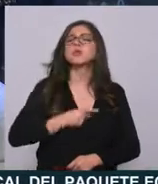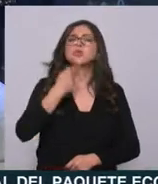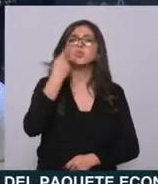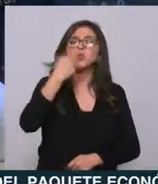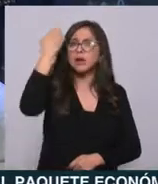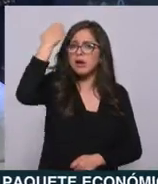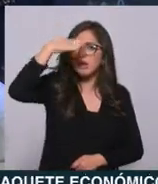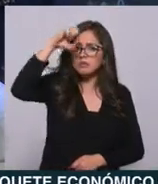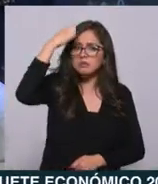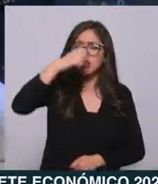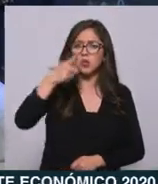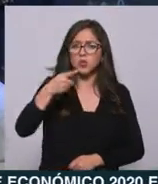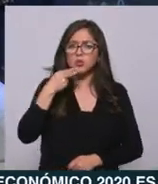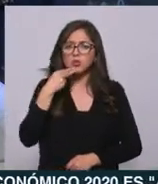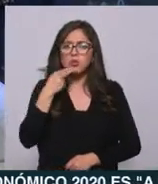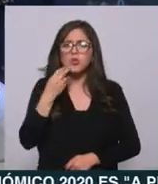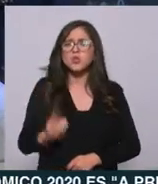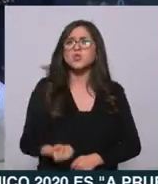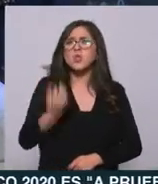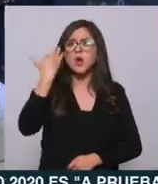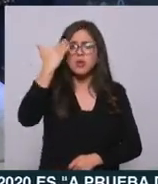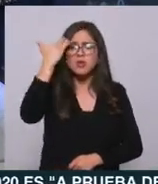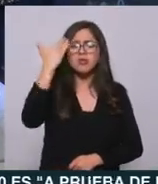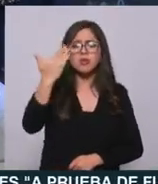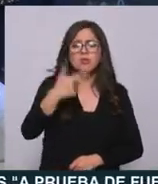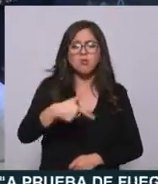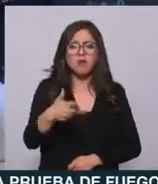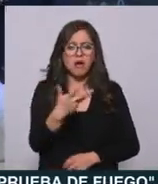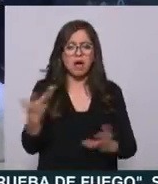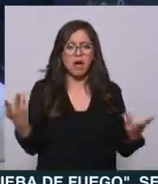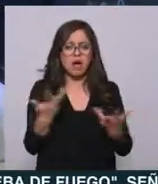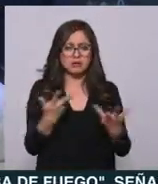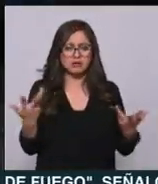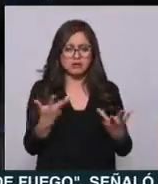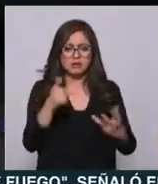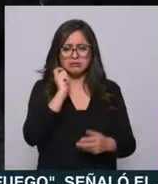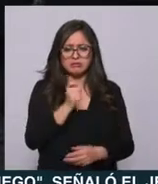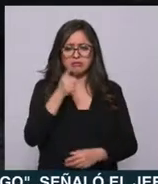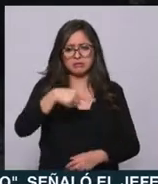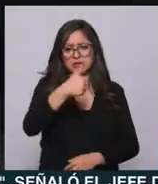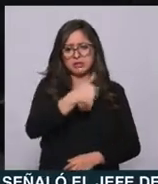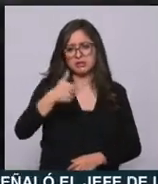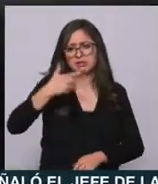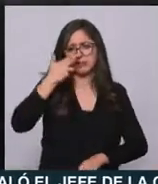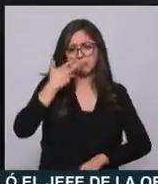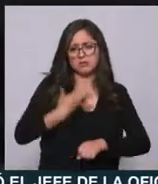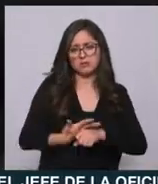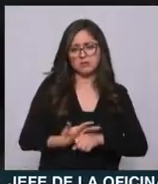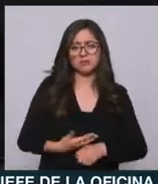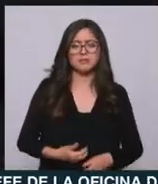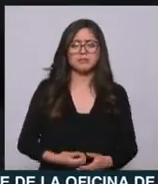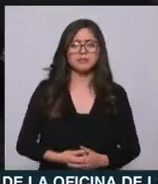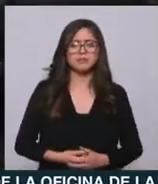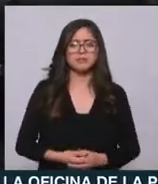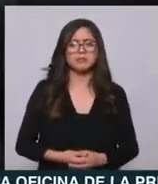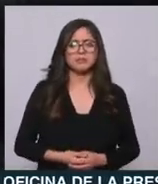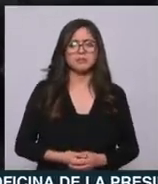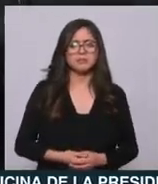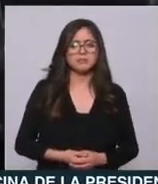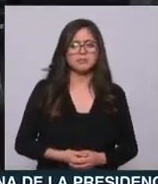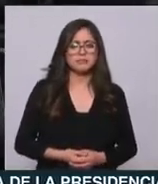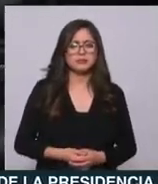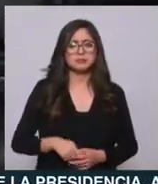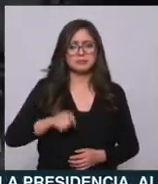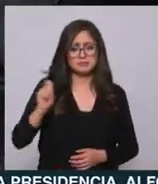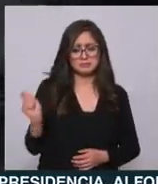el manejo de estas armas. ¿Cuánto tiempo les lleva el poder ya hacerlo con toda responsabilidad? Pues más que nada es una práctica que damos